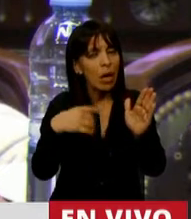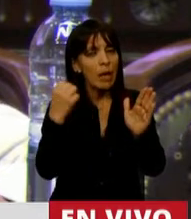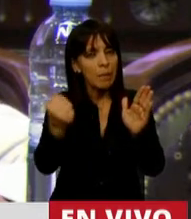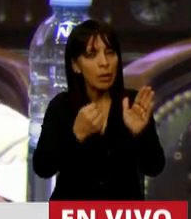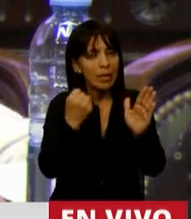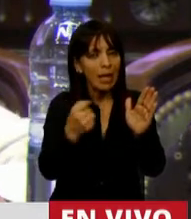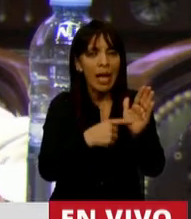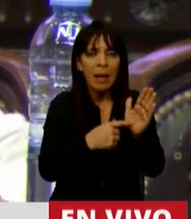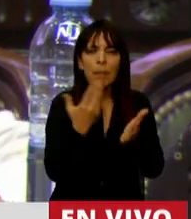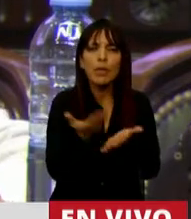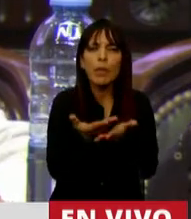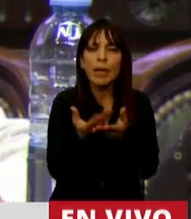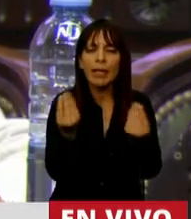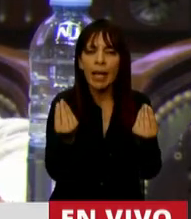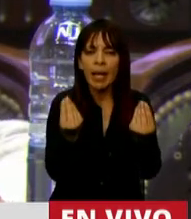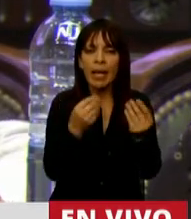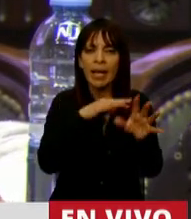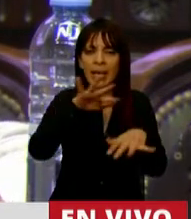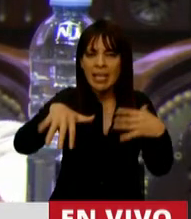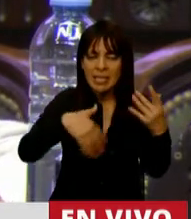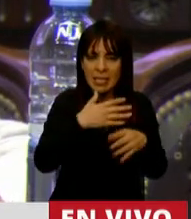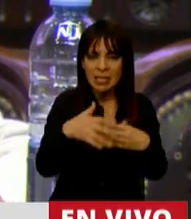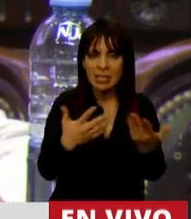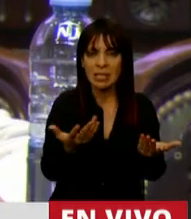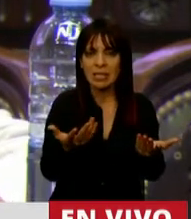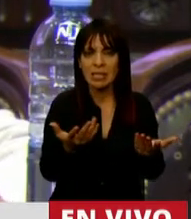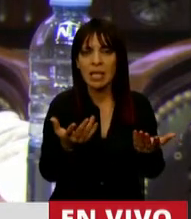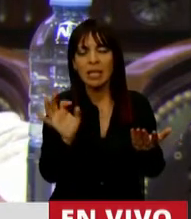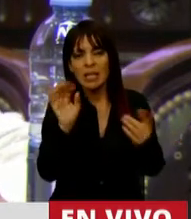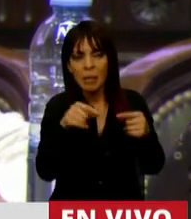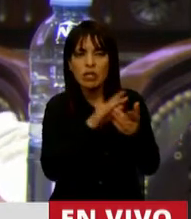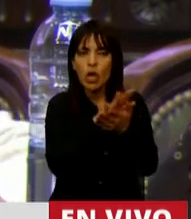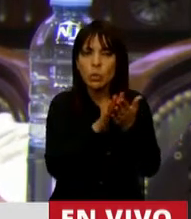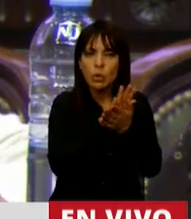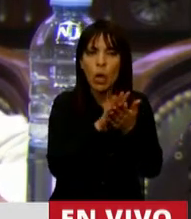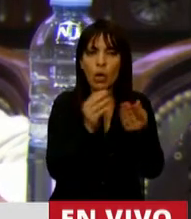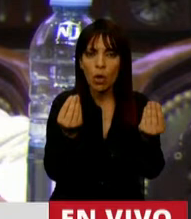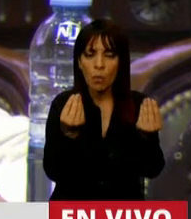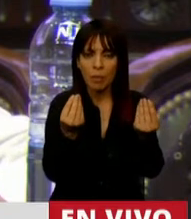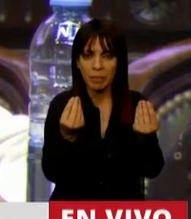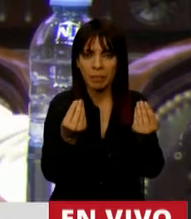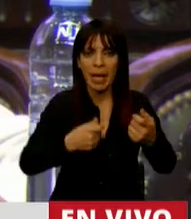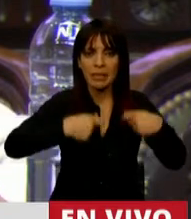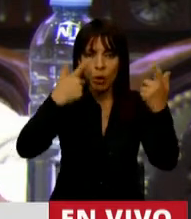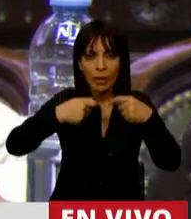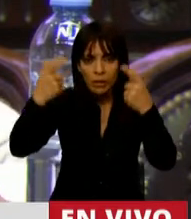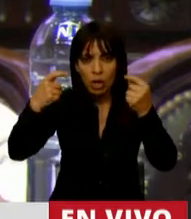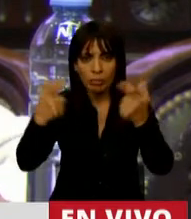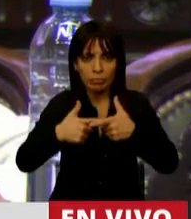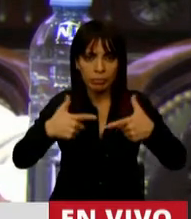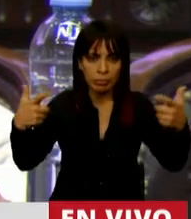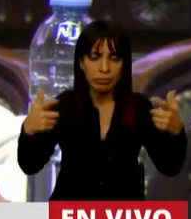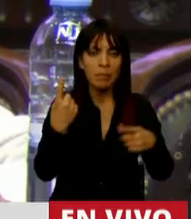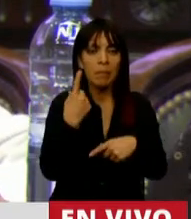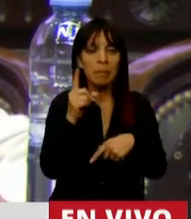salida crisis y como salida de la crisis crecimiento y exportación. Pero después de